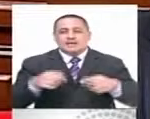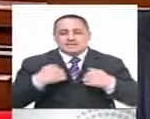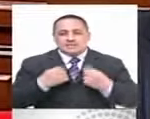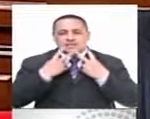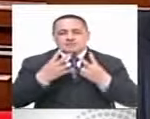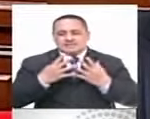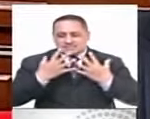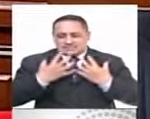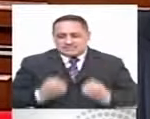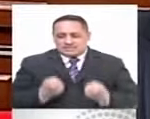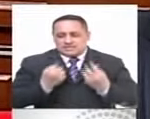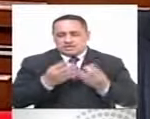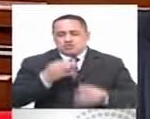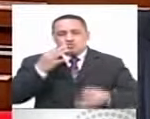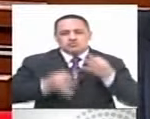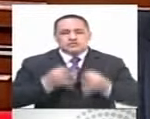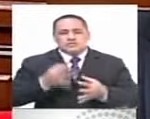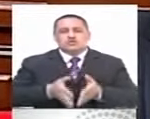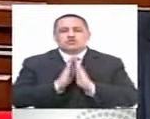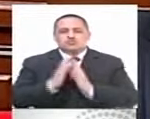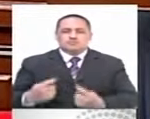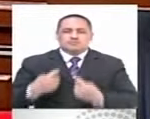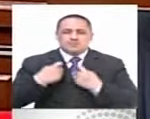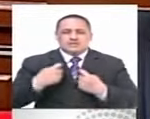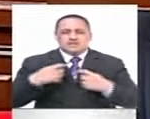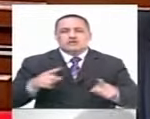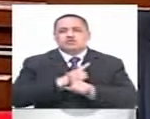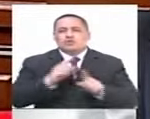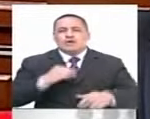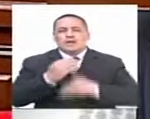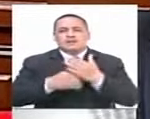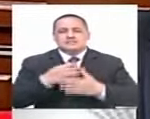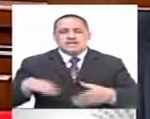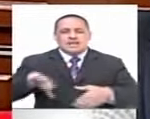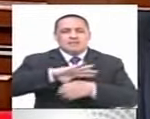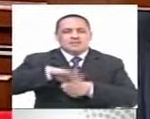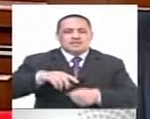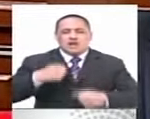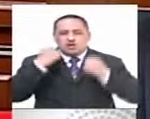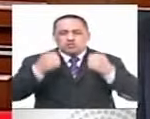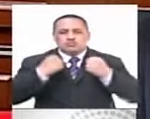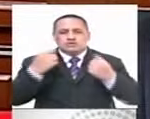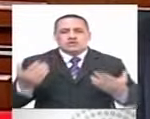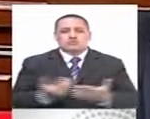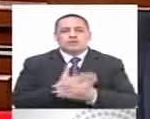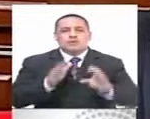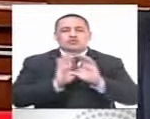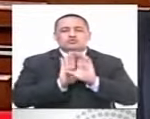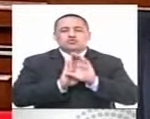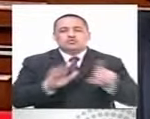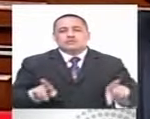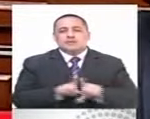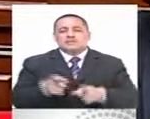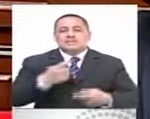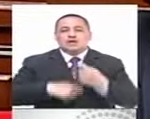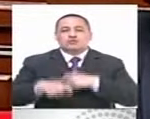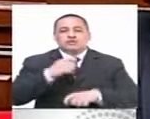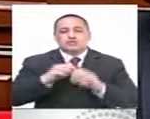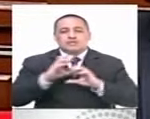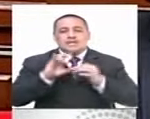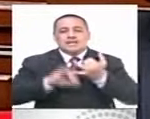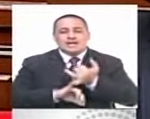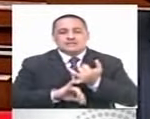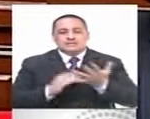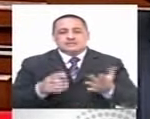sed de justicia, nos clama no arriar las banderas de lucha. La nueva Constitución, renegociación del gas de